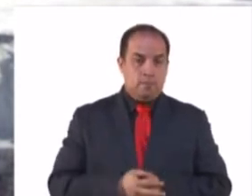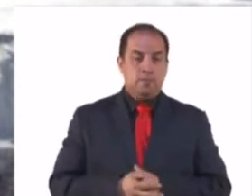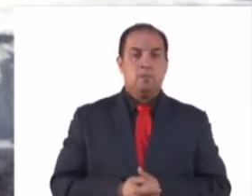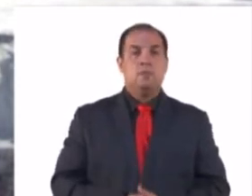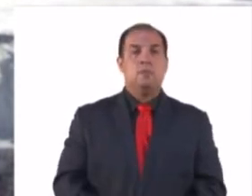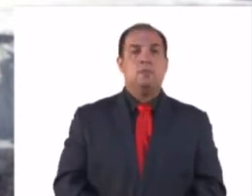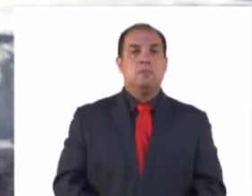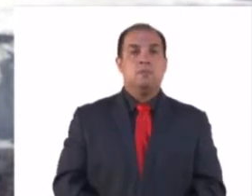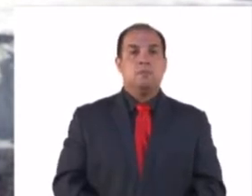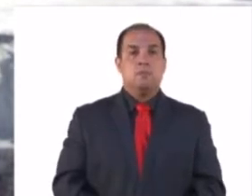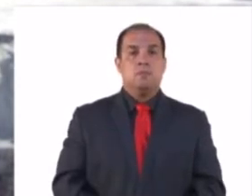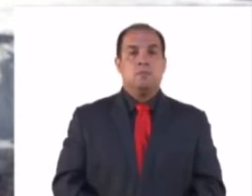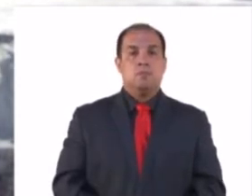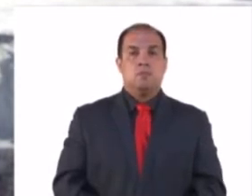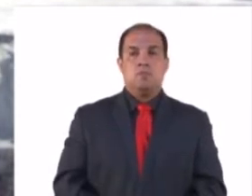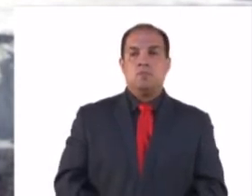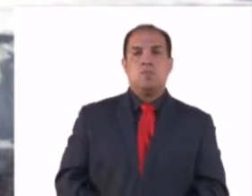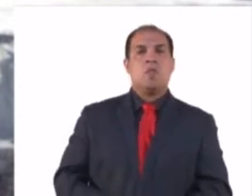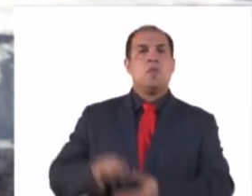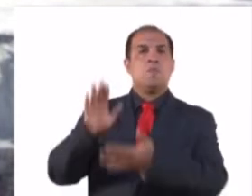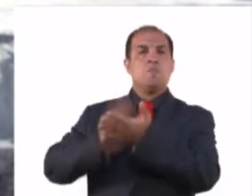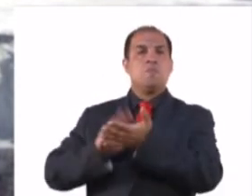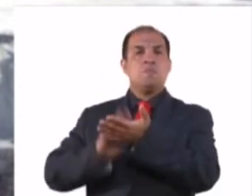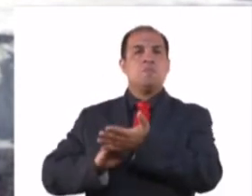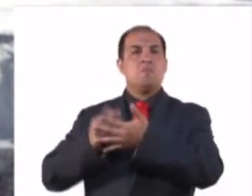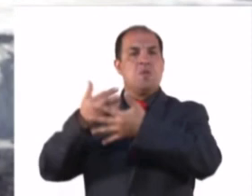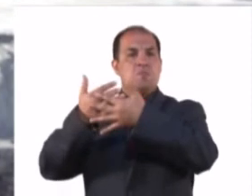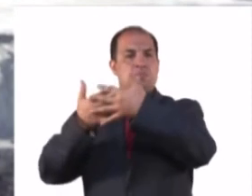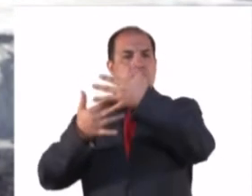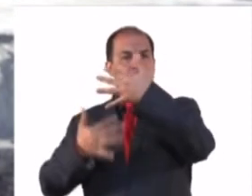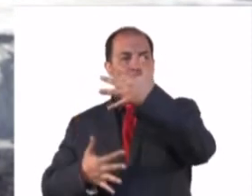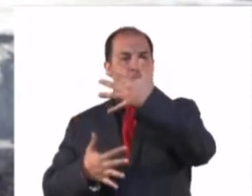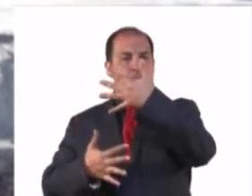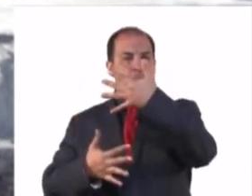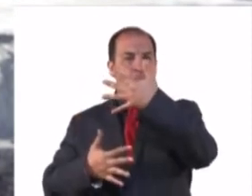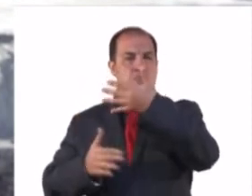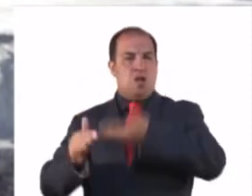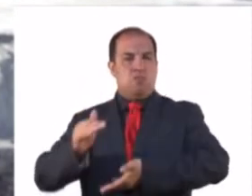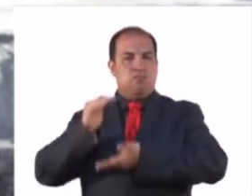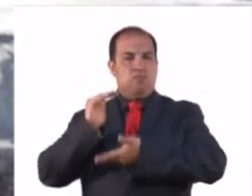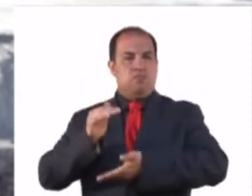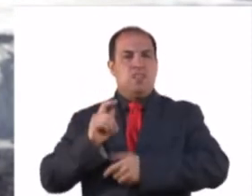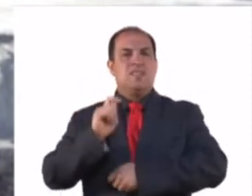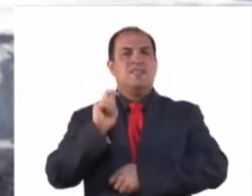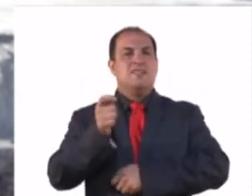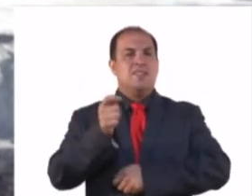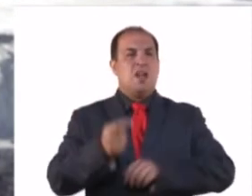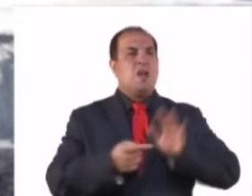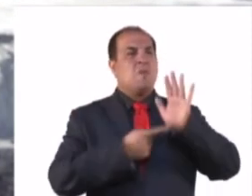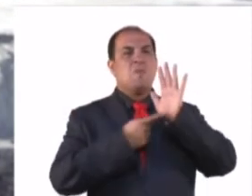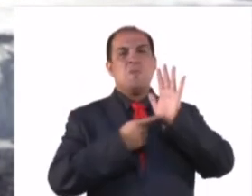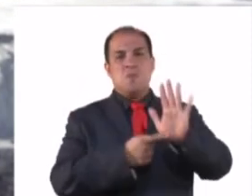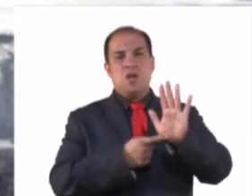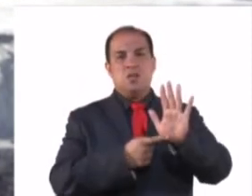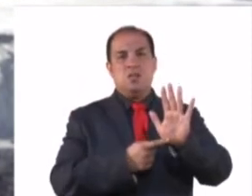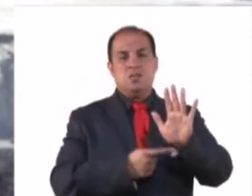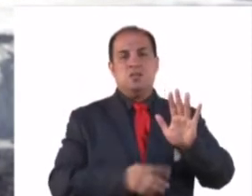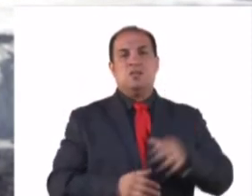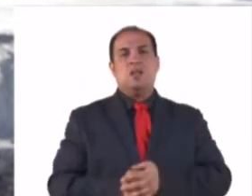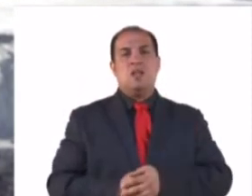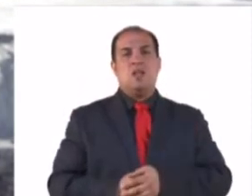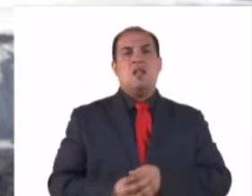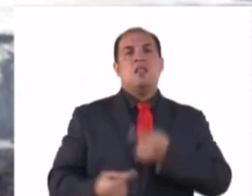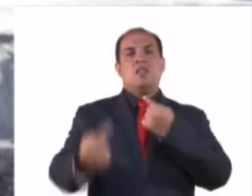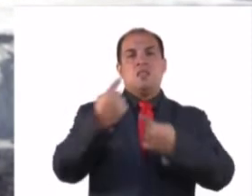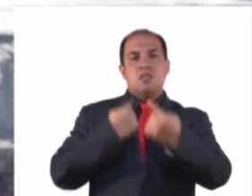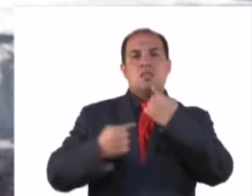es la evidencia de una guerra sucia que hemos venido diciendo que existe.